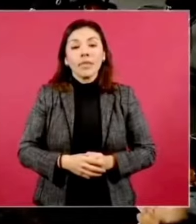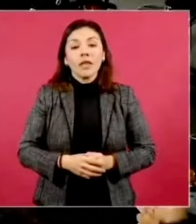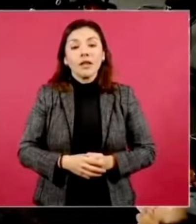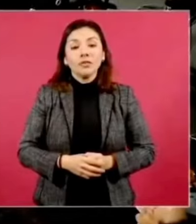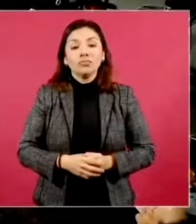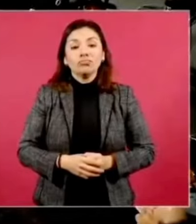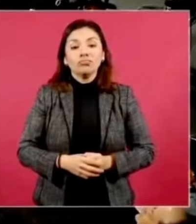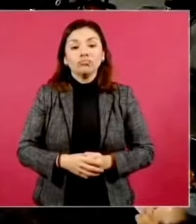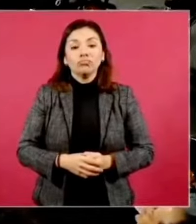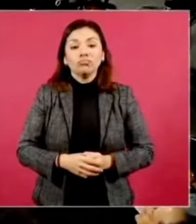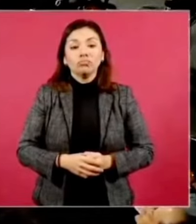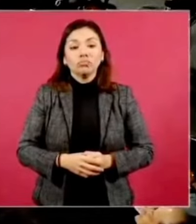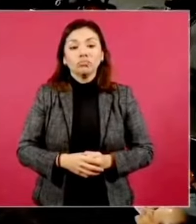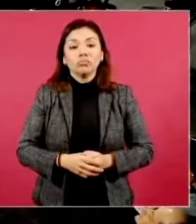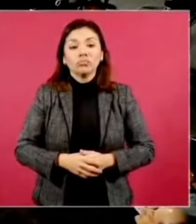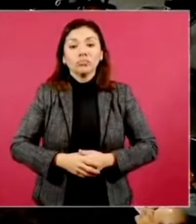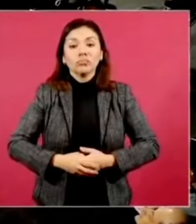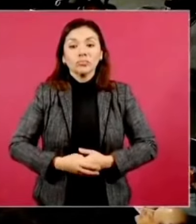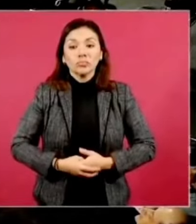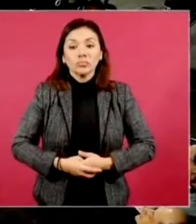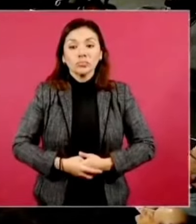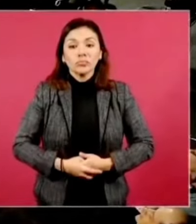A ver si no tiene…